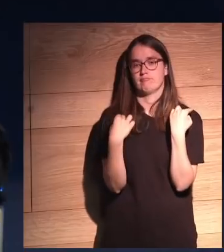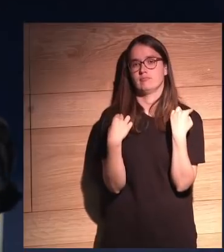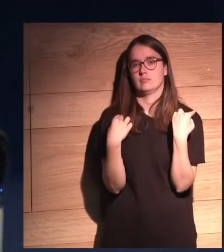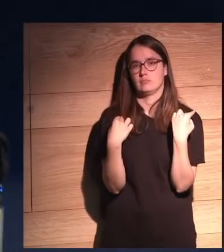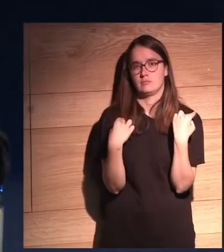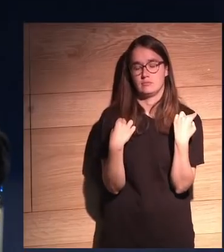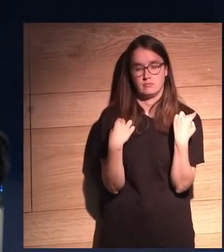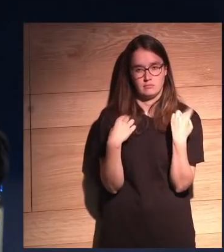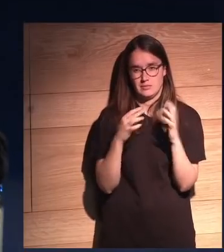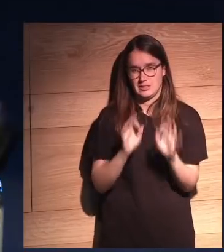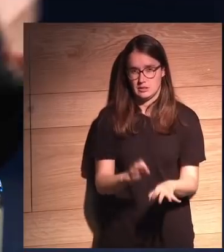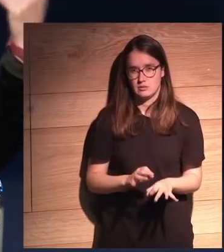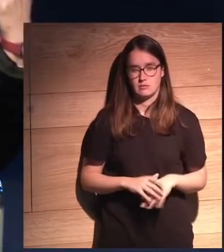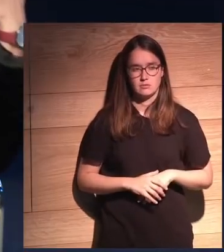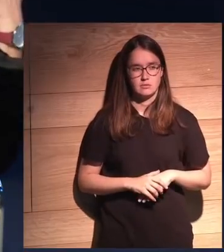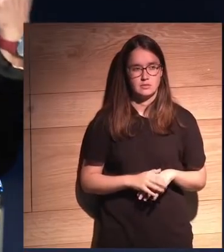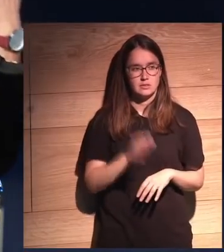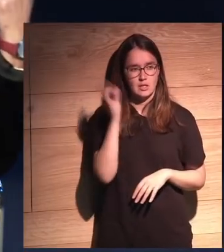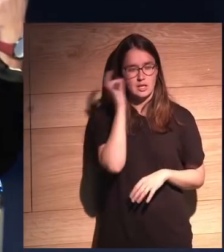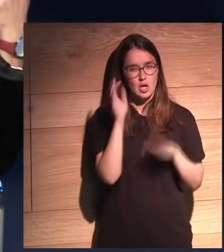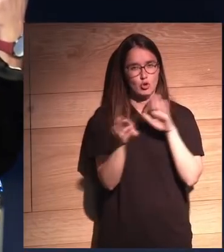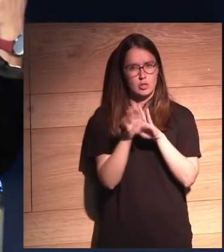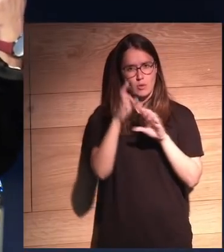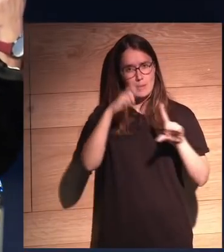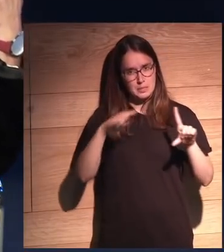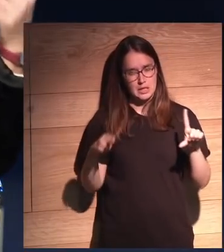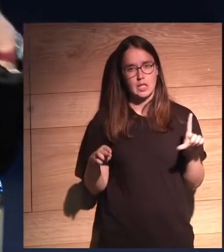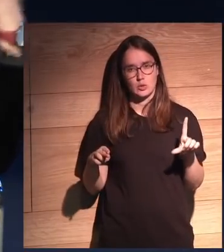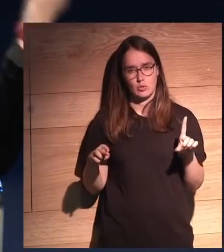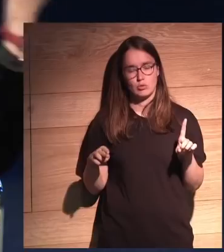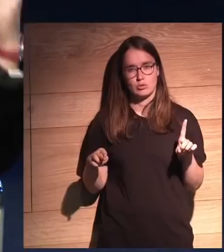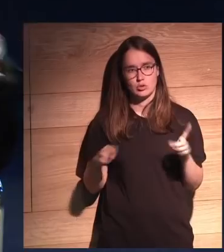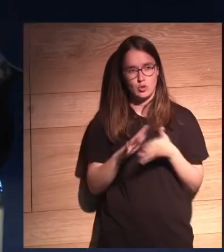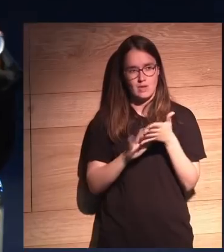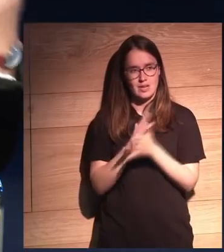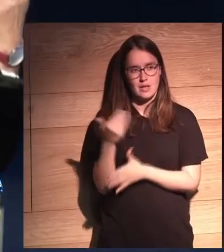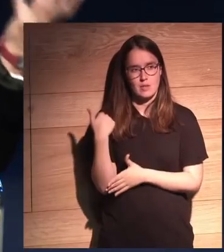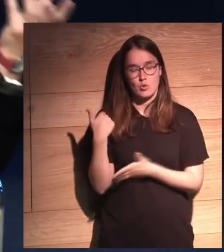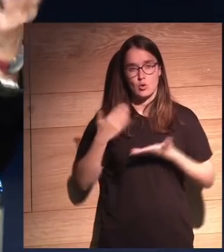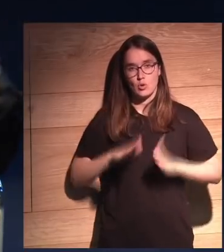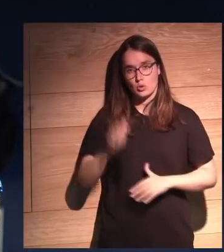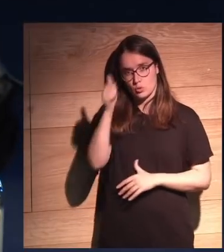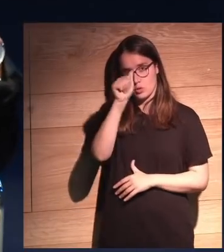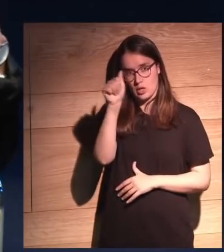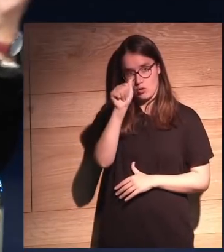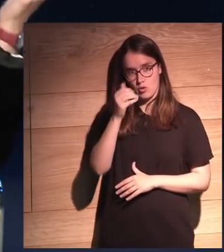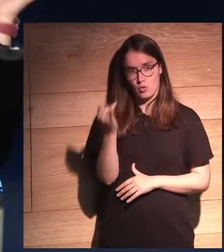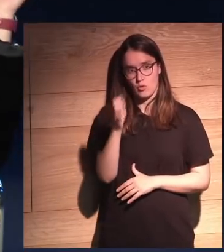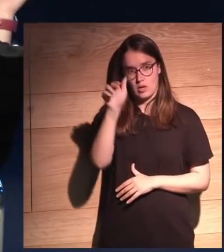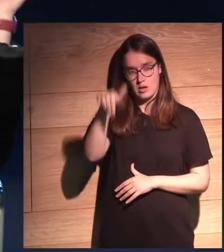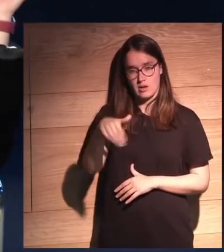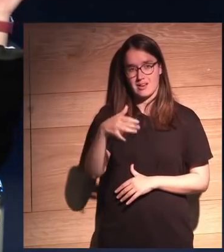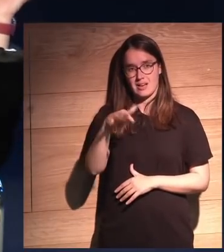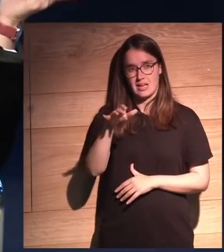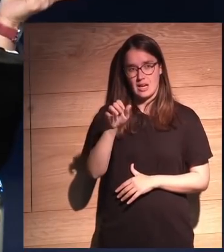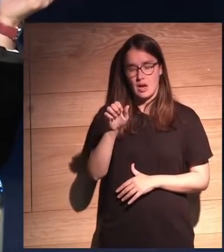la domesticidad, etc. Ella sigue pintando. Yo hablé hace poco con su hijo Julián Grau,